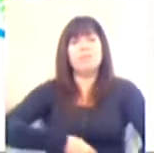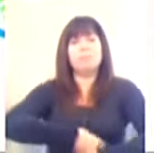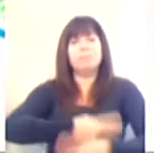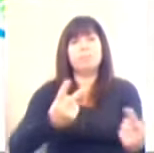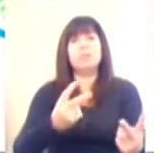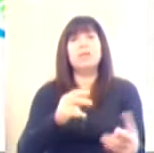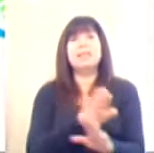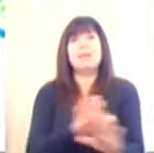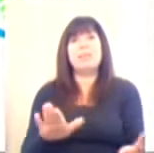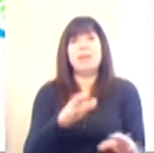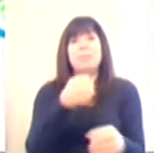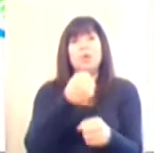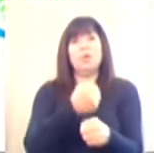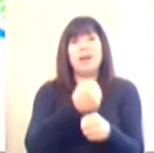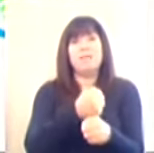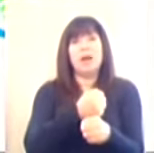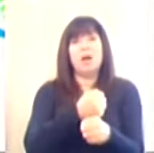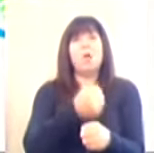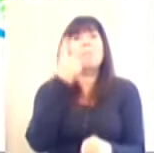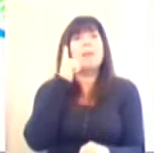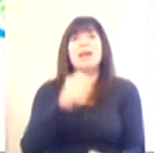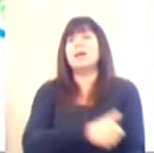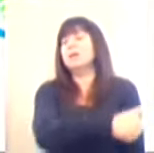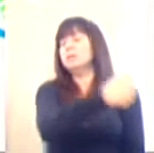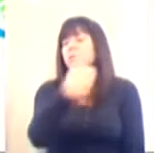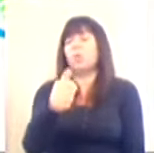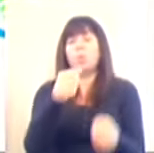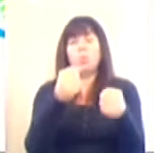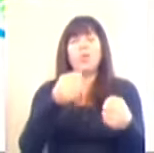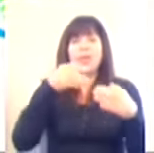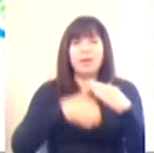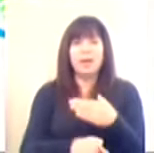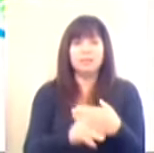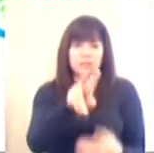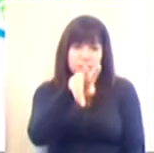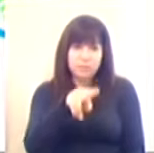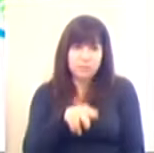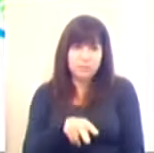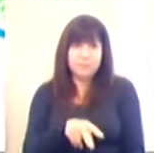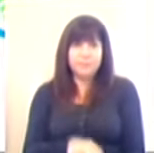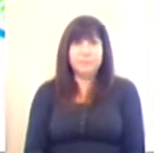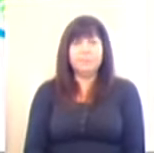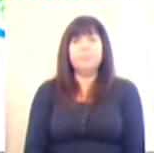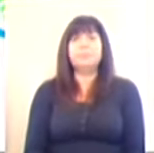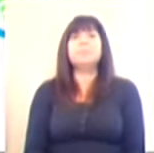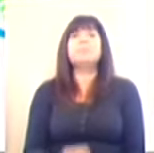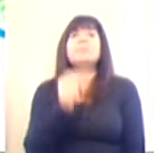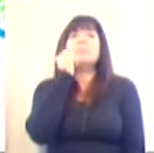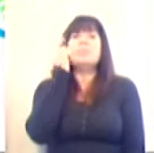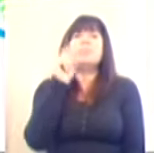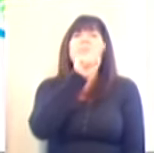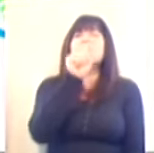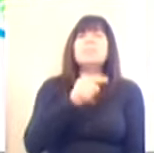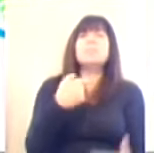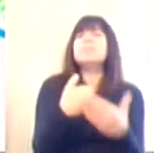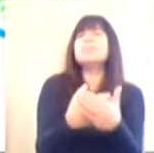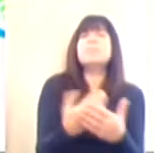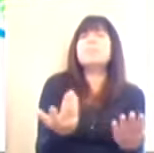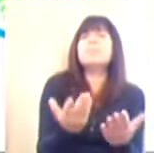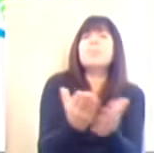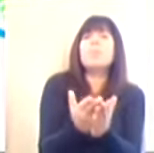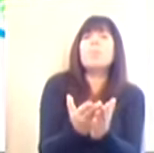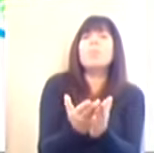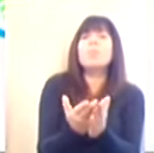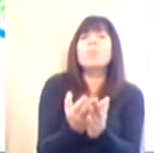terminemos este trabajo para que todos lo puedan acceder públicamente. ¿Y cuál fue la aproximación al estudio? La aproximación